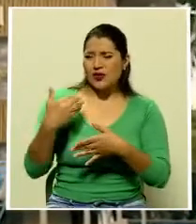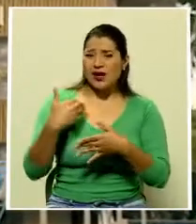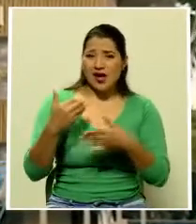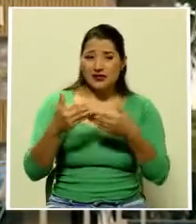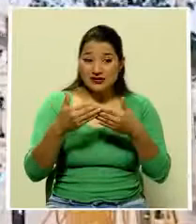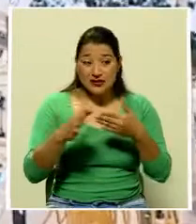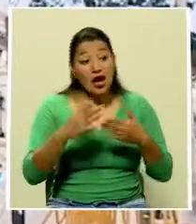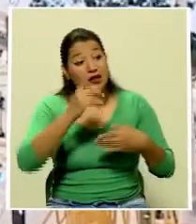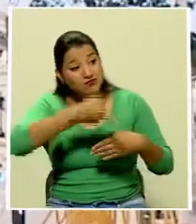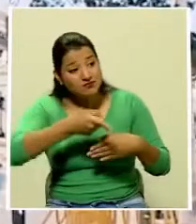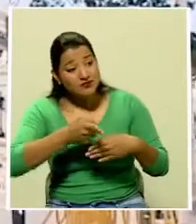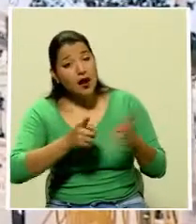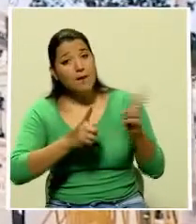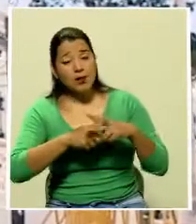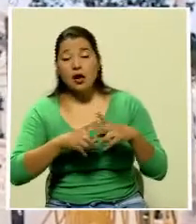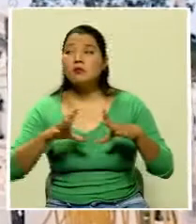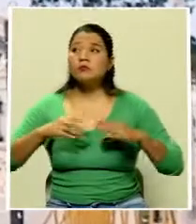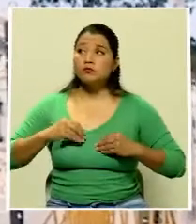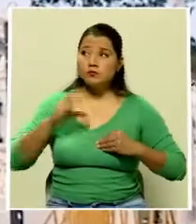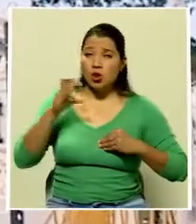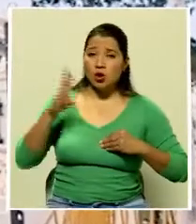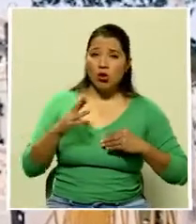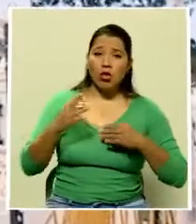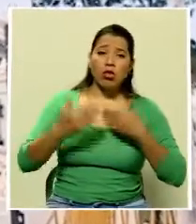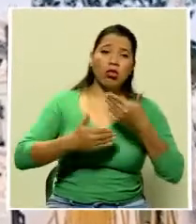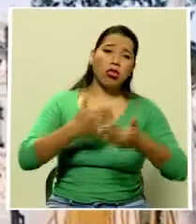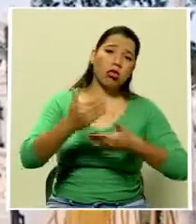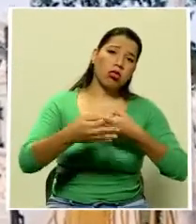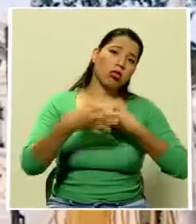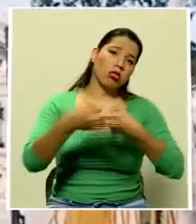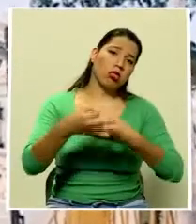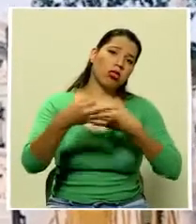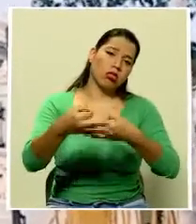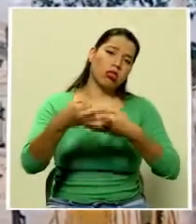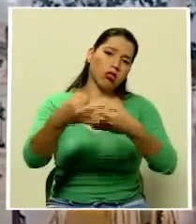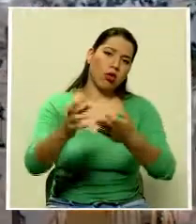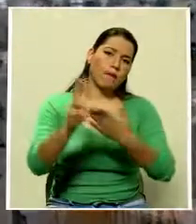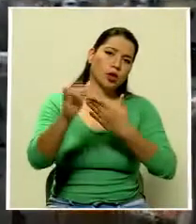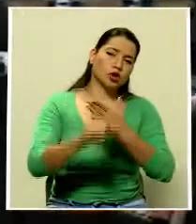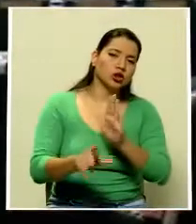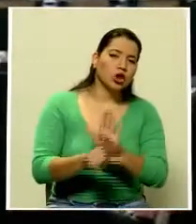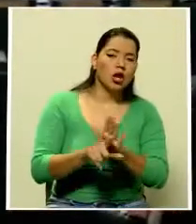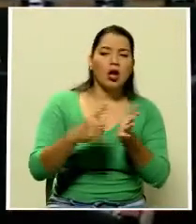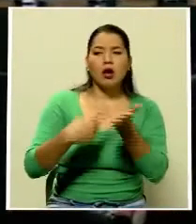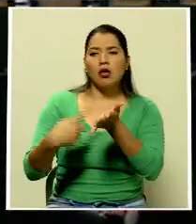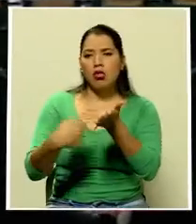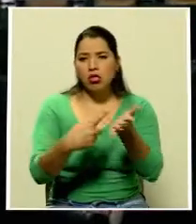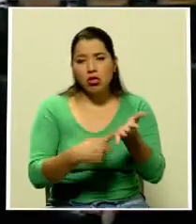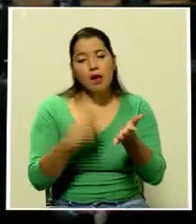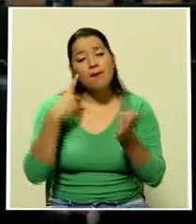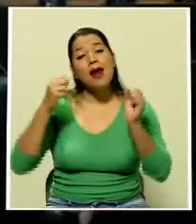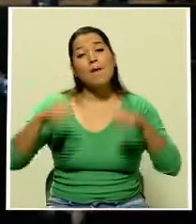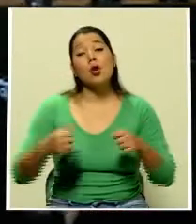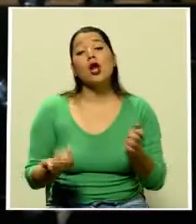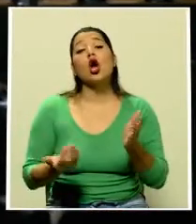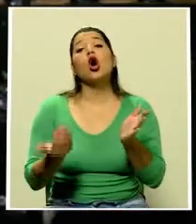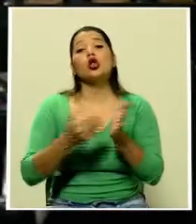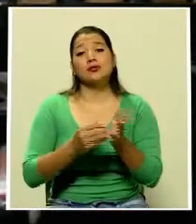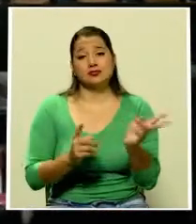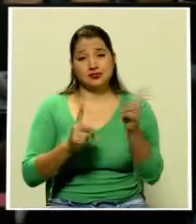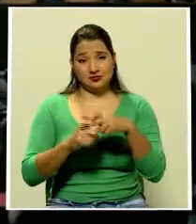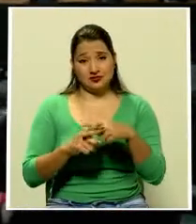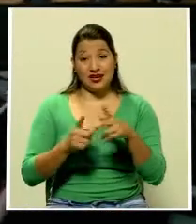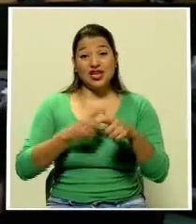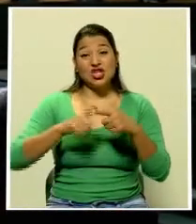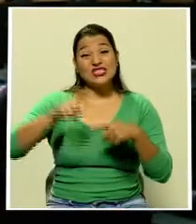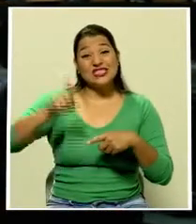discusiones políticas, decretos, proyectos de ley y normas para que esta técnica fuera una realidad de nuevo. Este periodo se extendió por 6 años